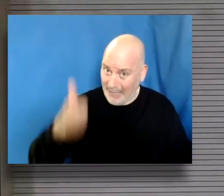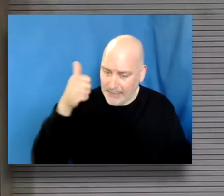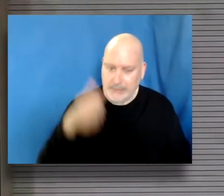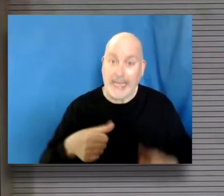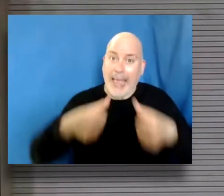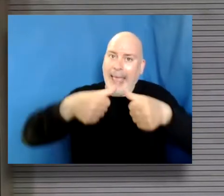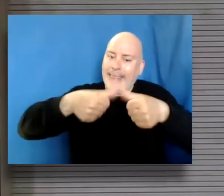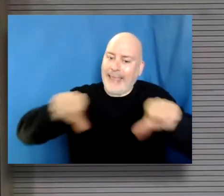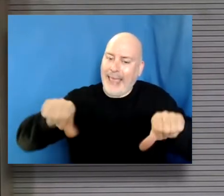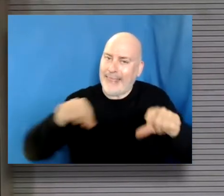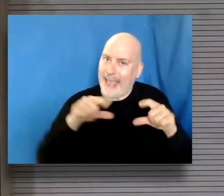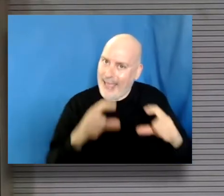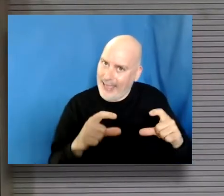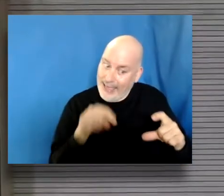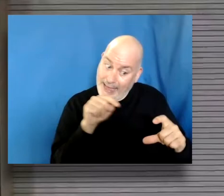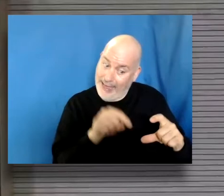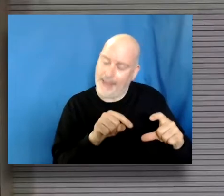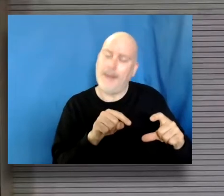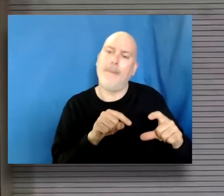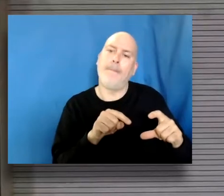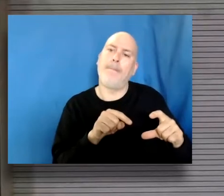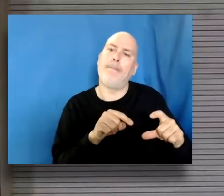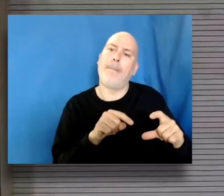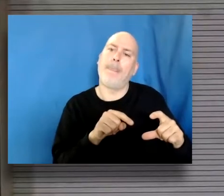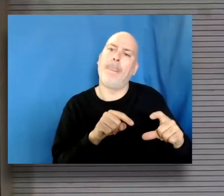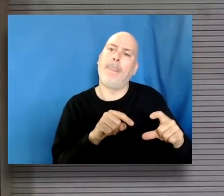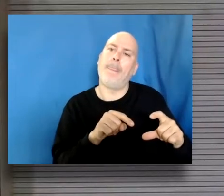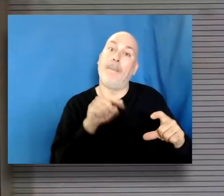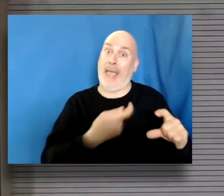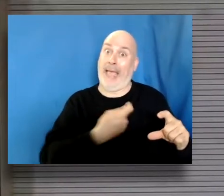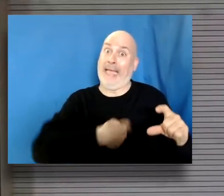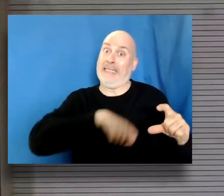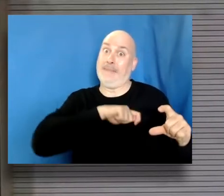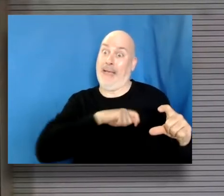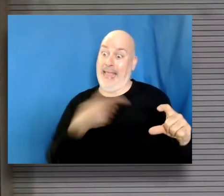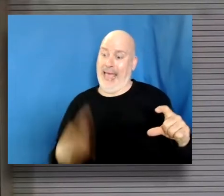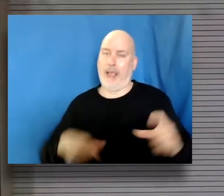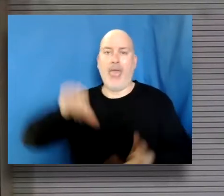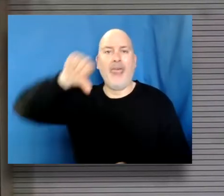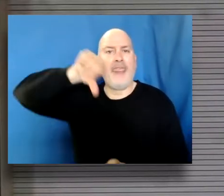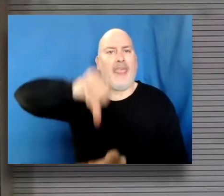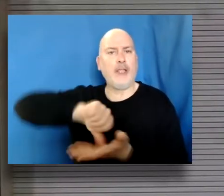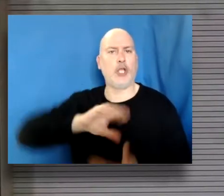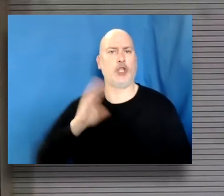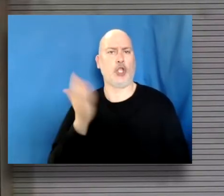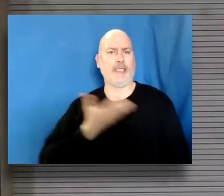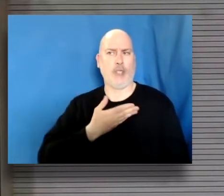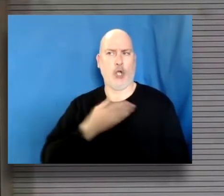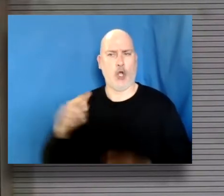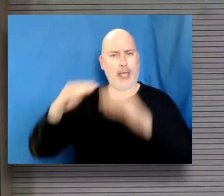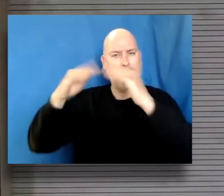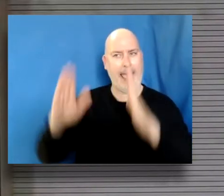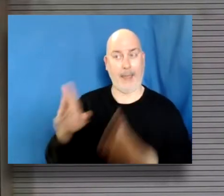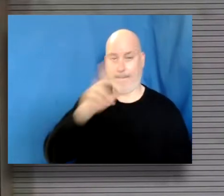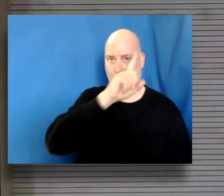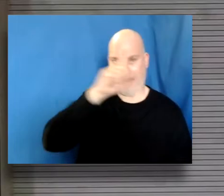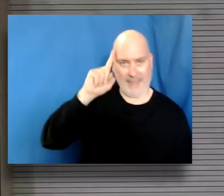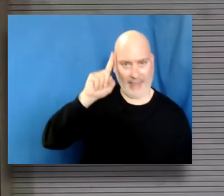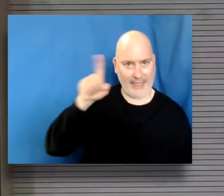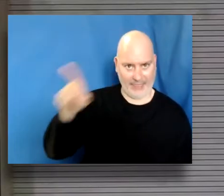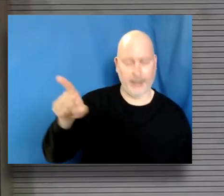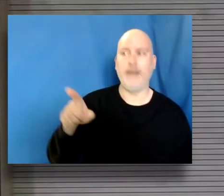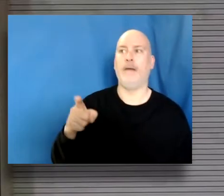etiqueta, consultéis. Aquí en España tenemos el Centro de Toxicología de Madrid, que la mayoría de productos que hay